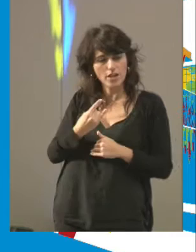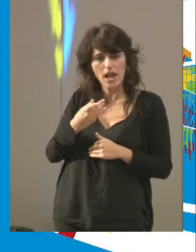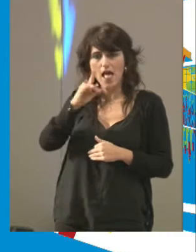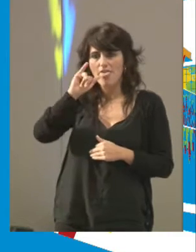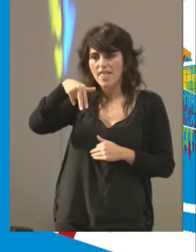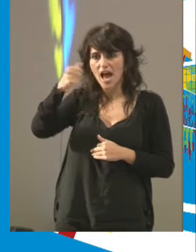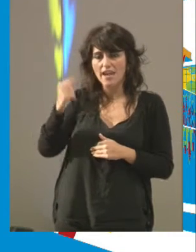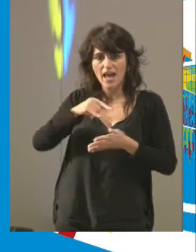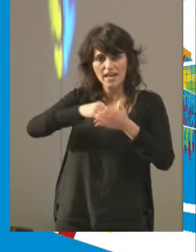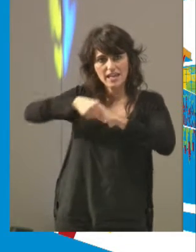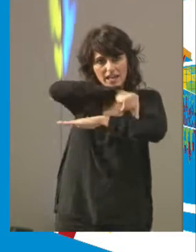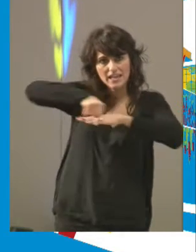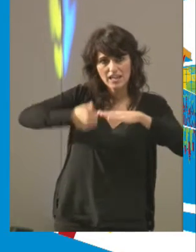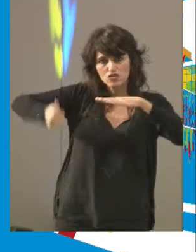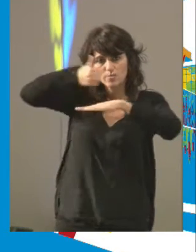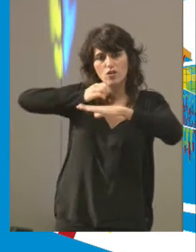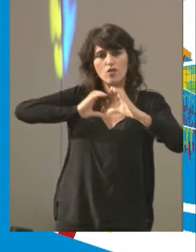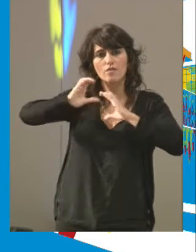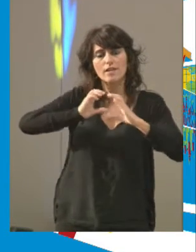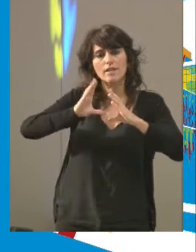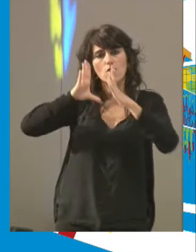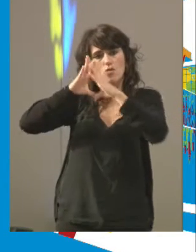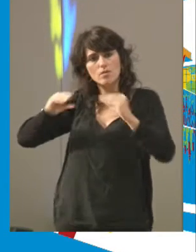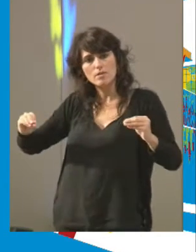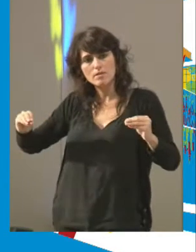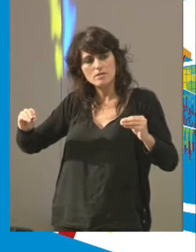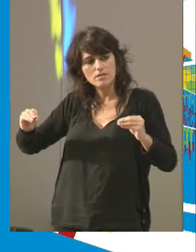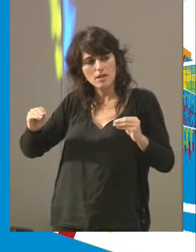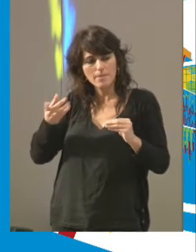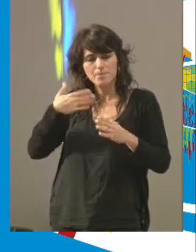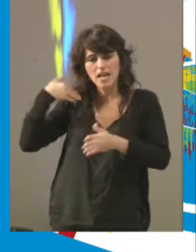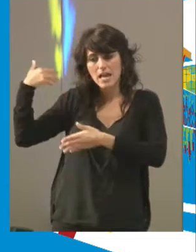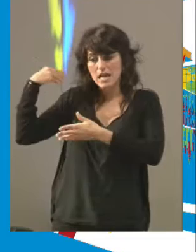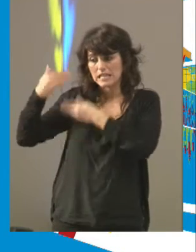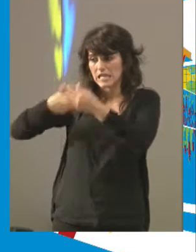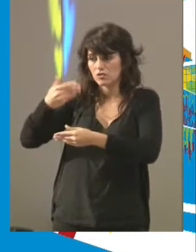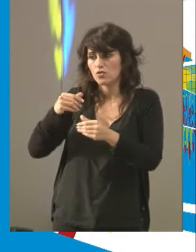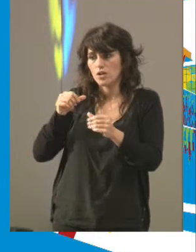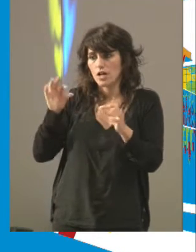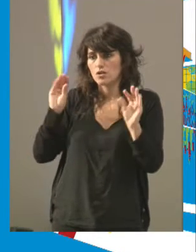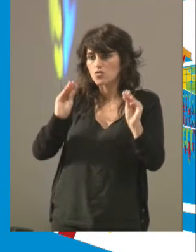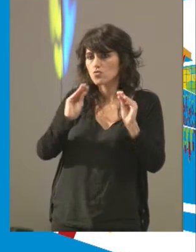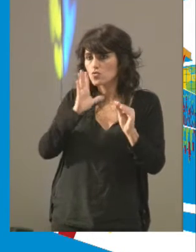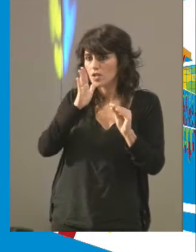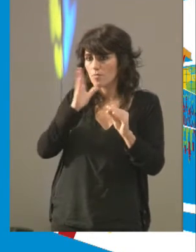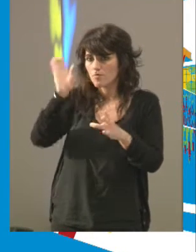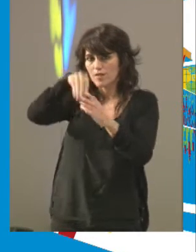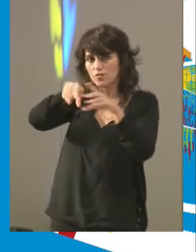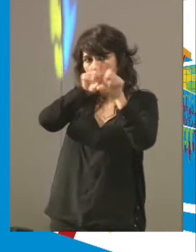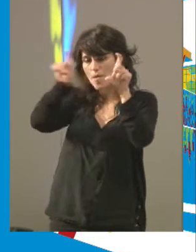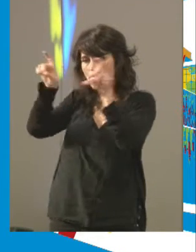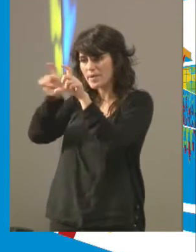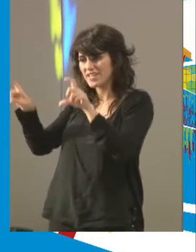Diana es ingeniera superior de telecomunicaciones por la UPM. Su trayectoria ha estado principalmente vinculada a proveer soluciones TIC a las empresas,